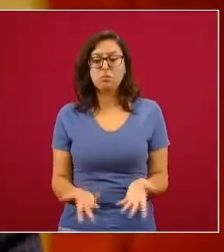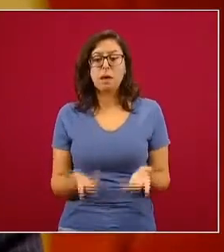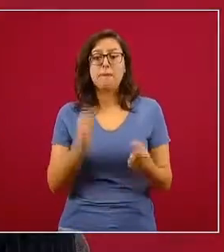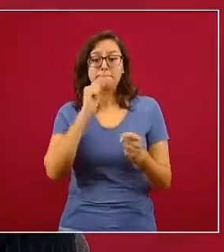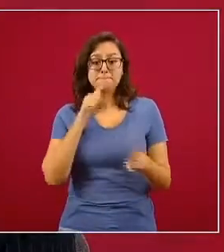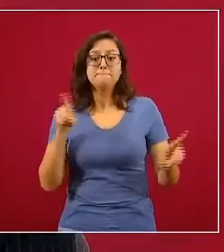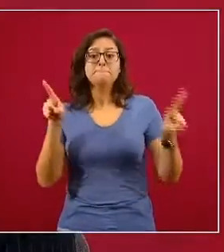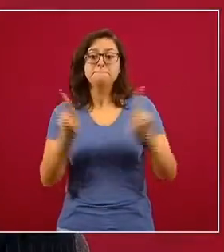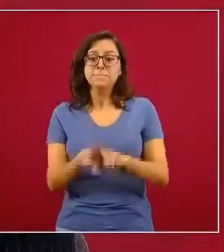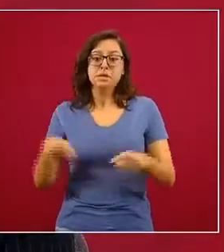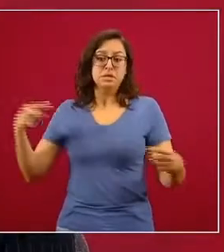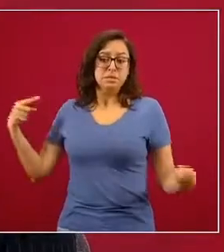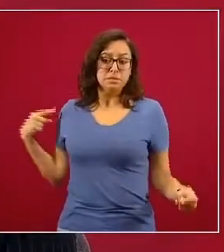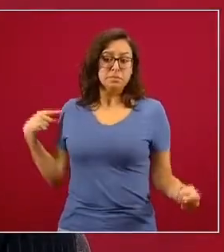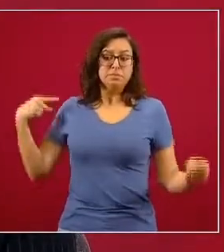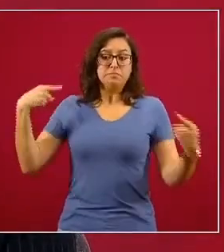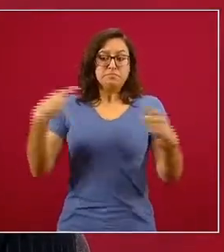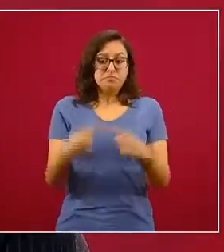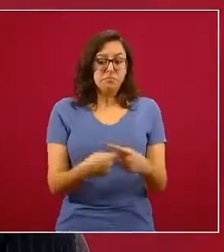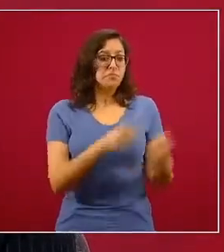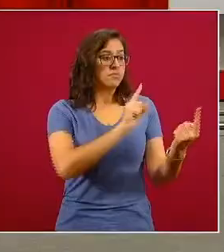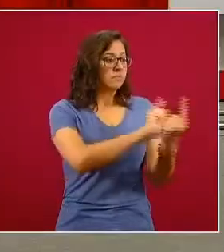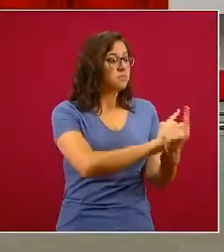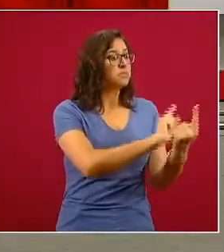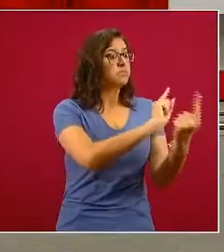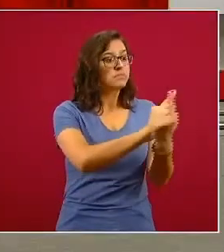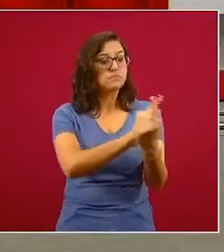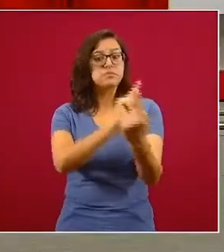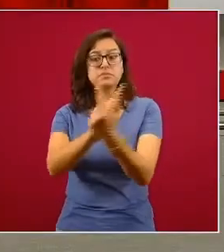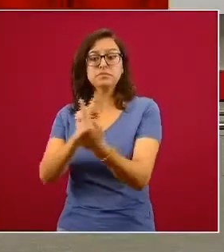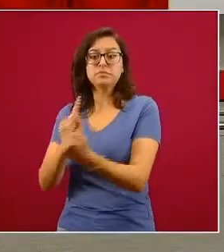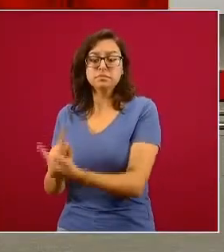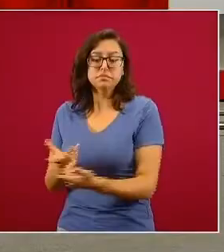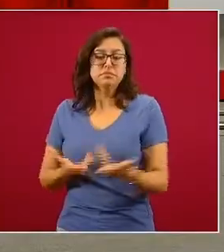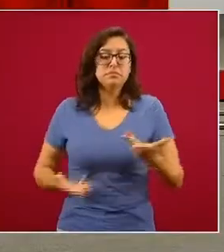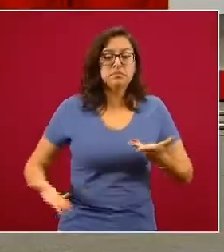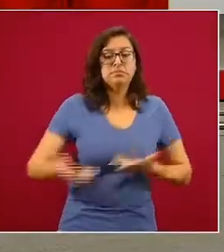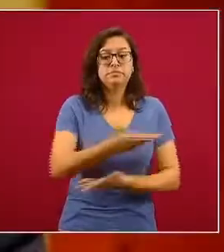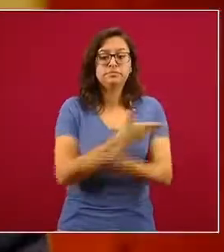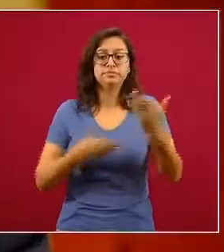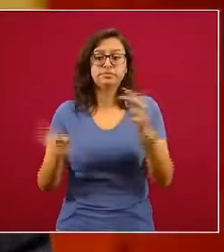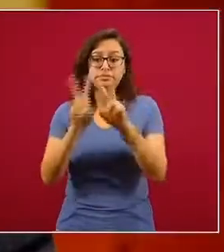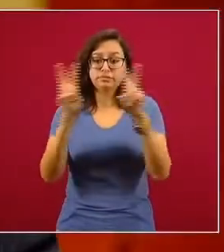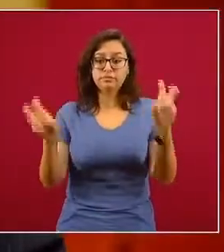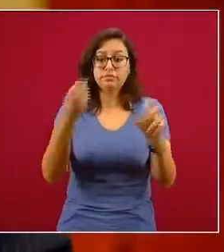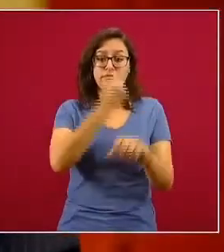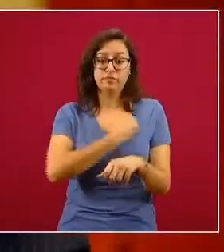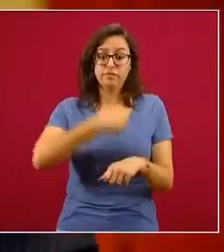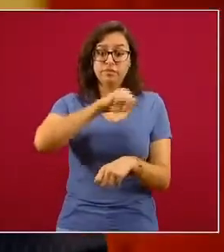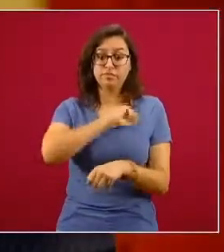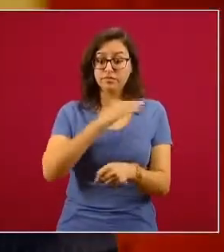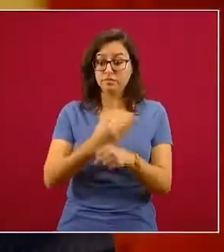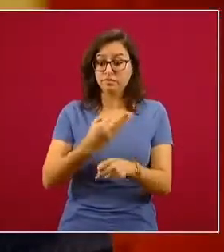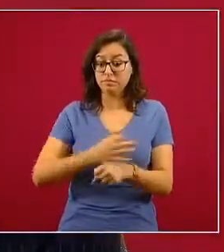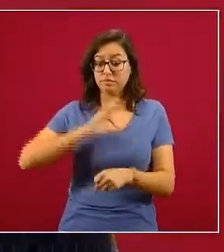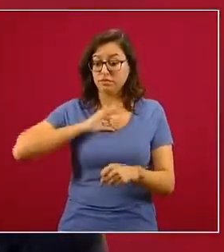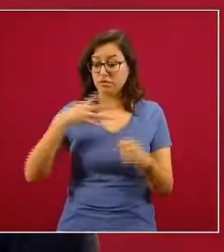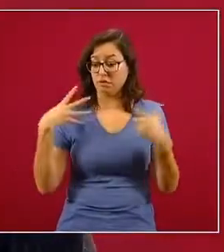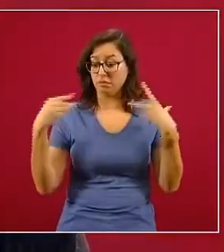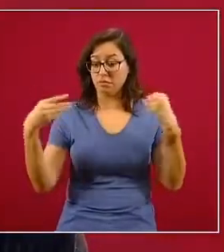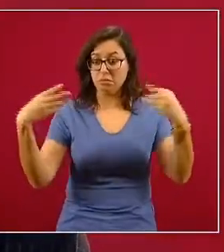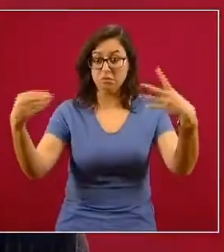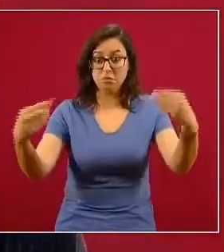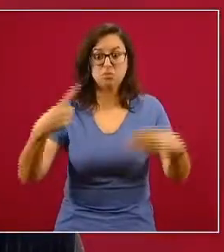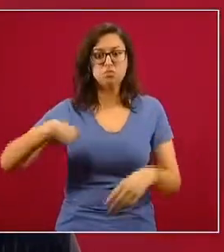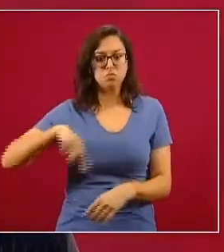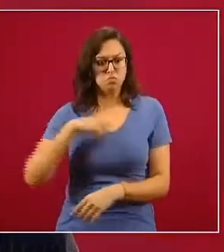de convivir con ellos y ellas en la materia de salud y específicamente en el manejo de la epidemia, la verdad es que nos llevamos